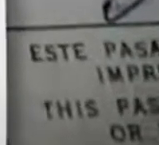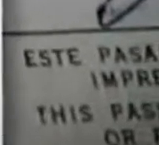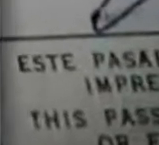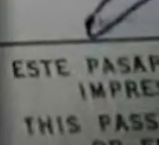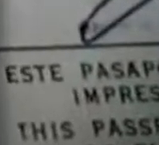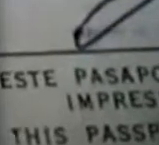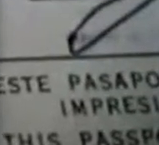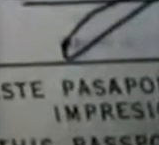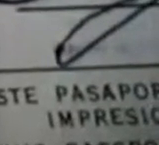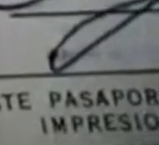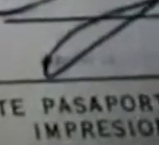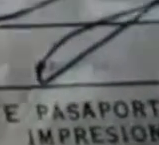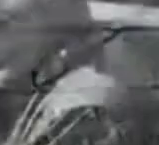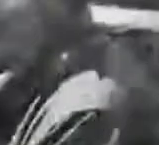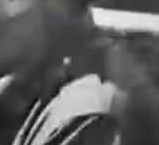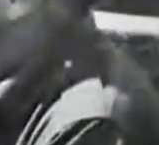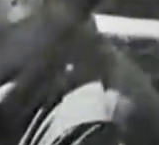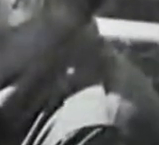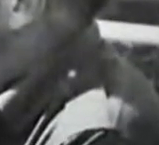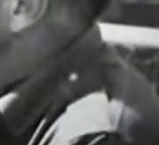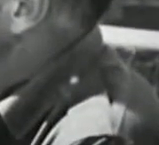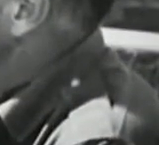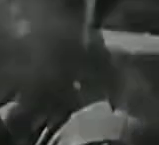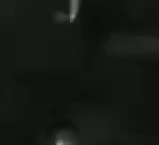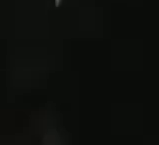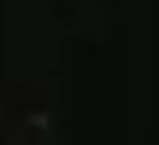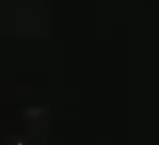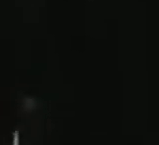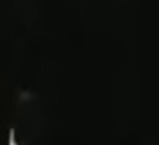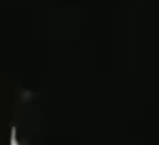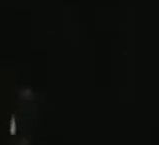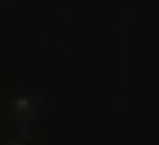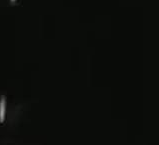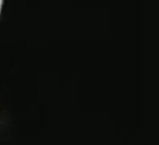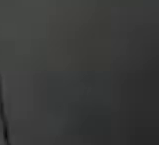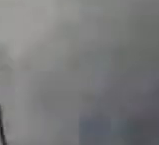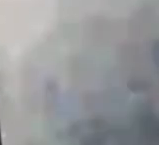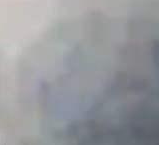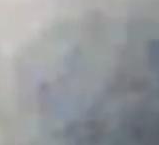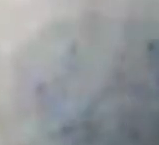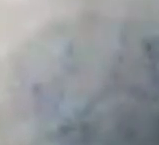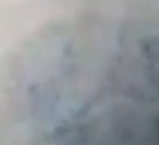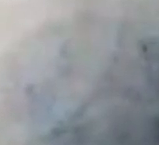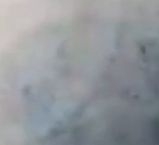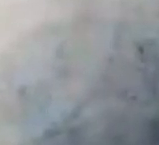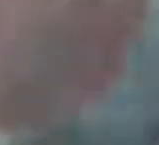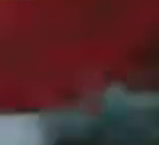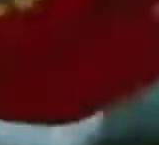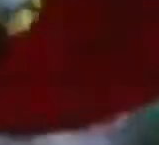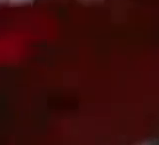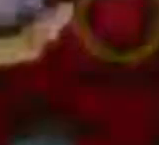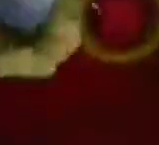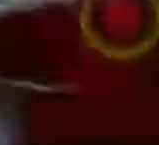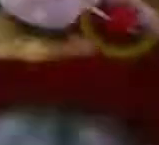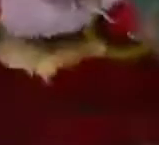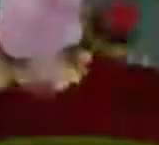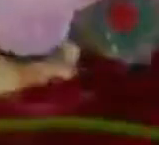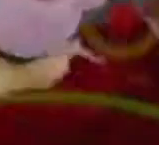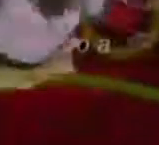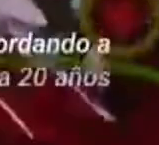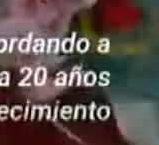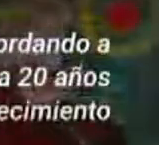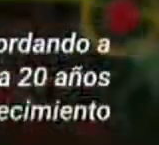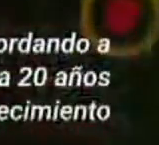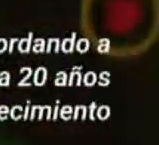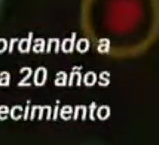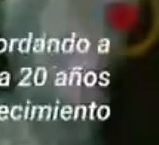de los 60, a Martha Graham, a Alvin Ailey, un gran admirador de la obra de Amalia Hernández. Amalia Hernández, 100 años. Recordando a